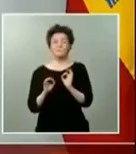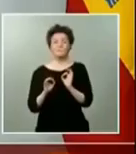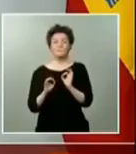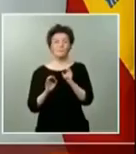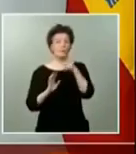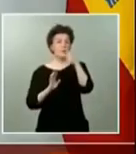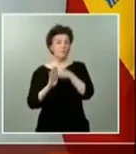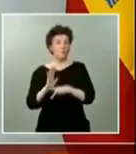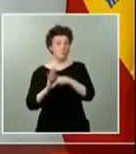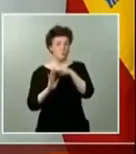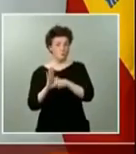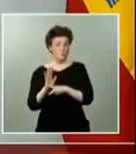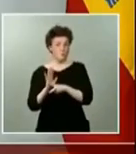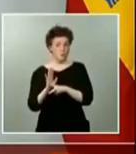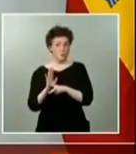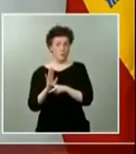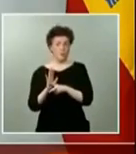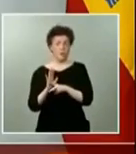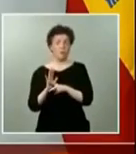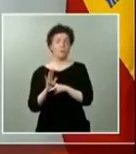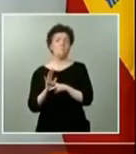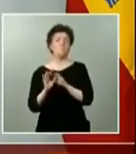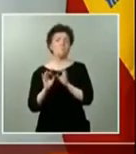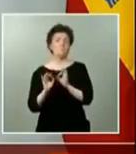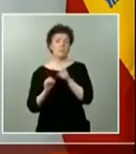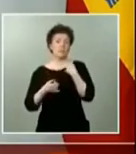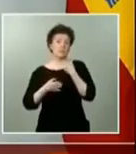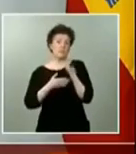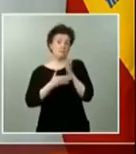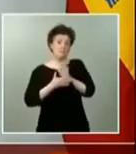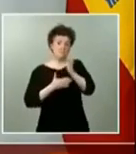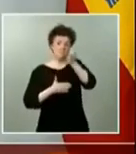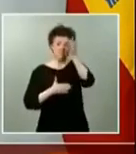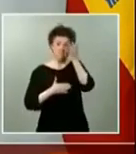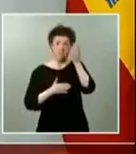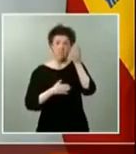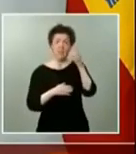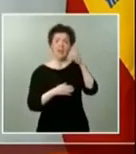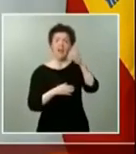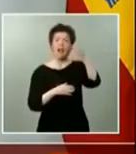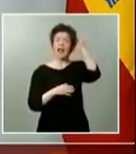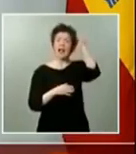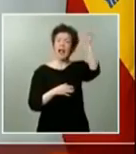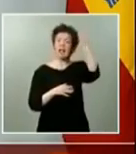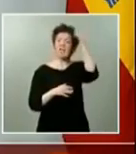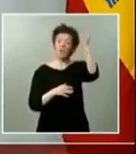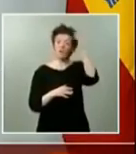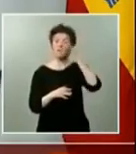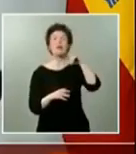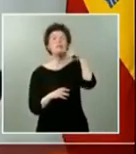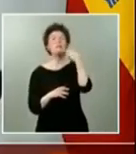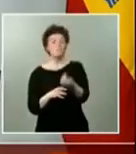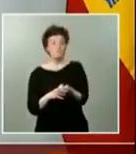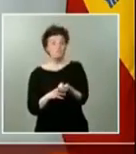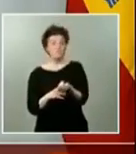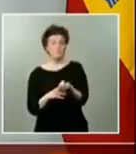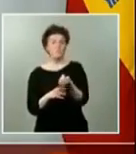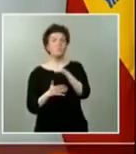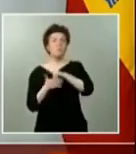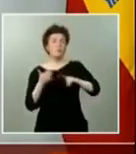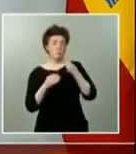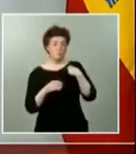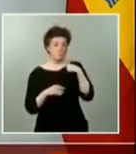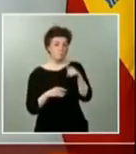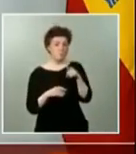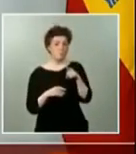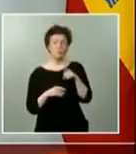que bueno, sostenía este planteamiento en California, después de California y la anulación de la misma, no hay